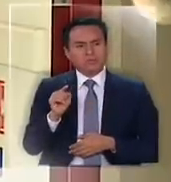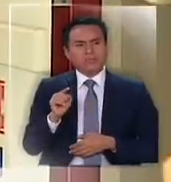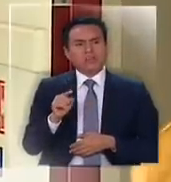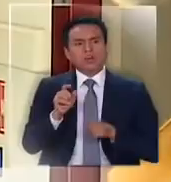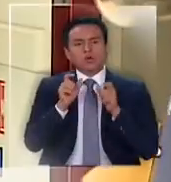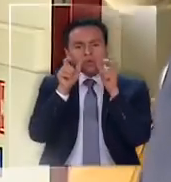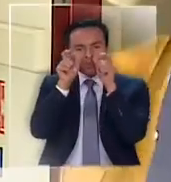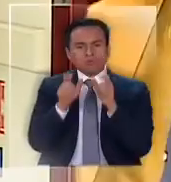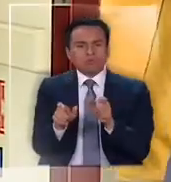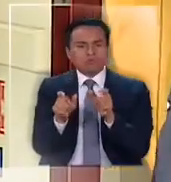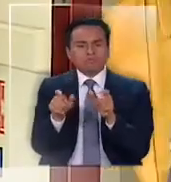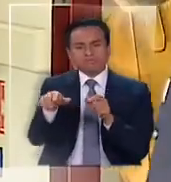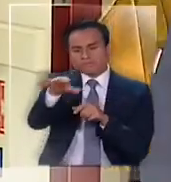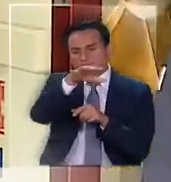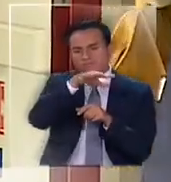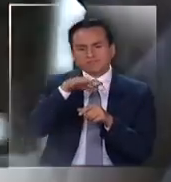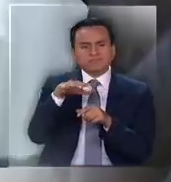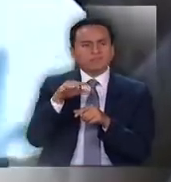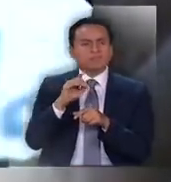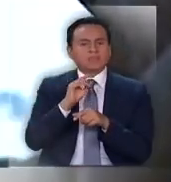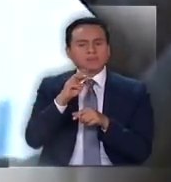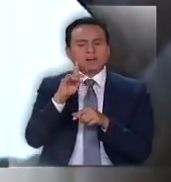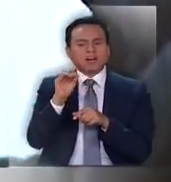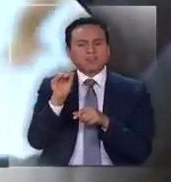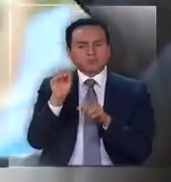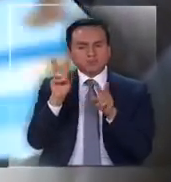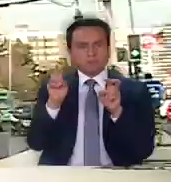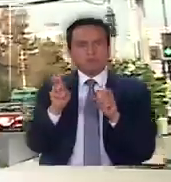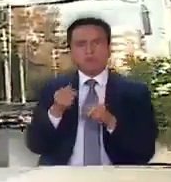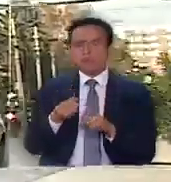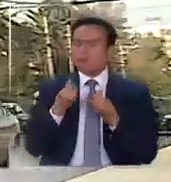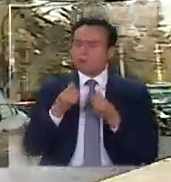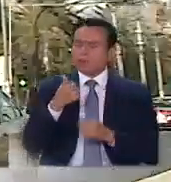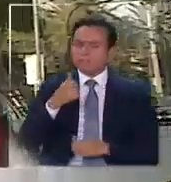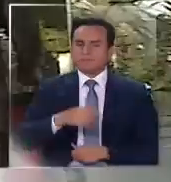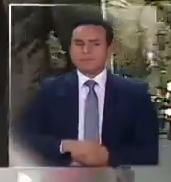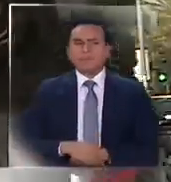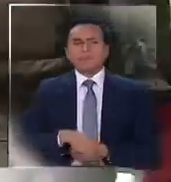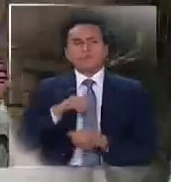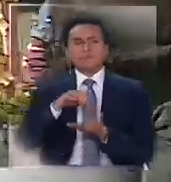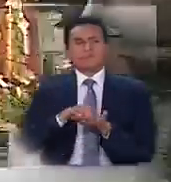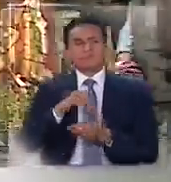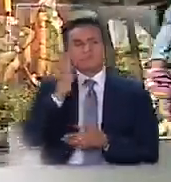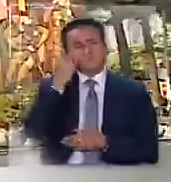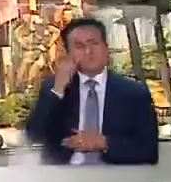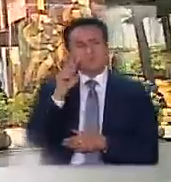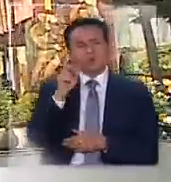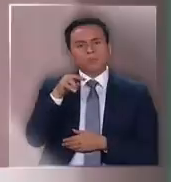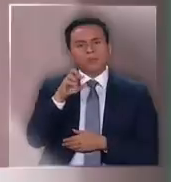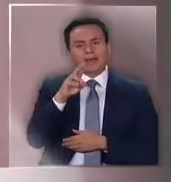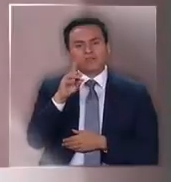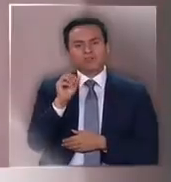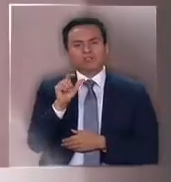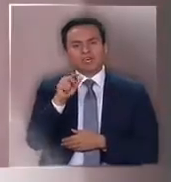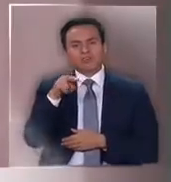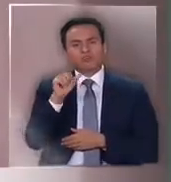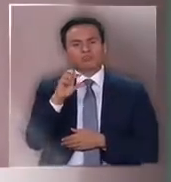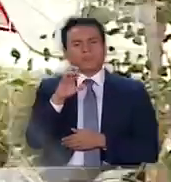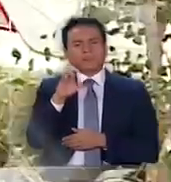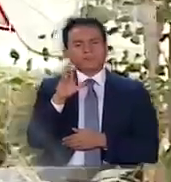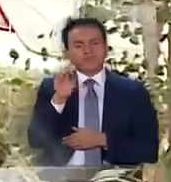un control en el sector de quemado y fíjate que es súper bueno. La comuna del Instituto Miguel León Prado y del Llano